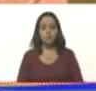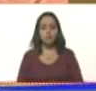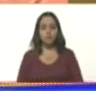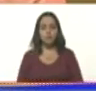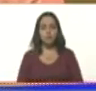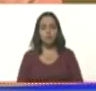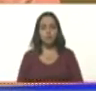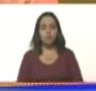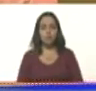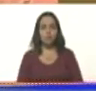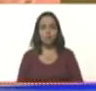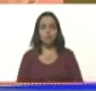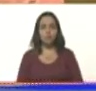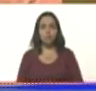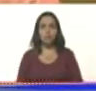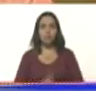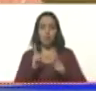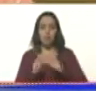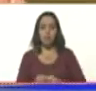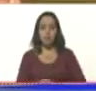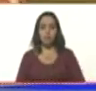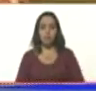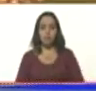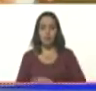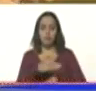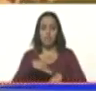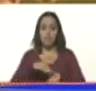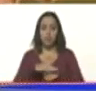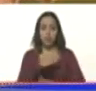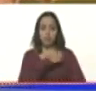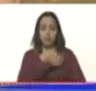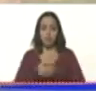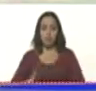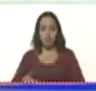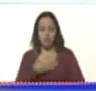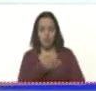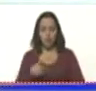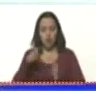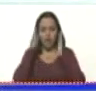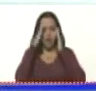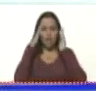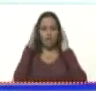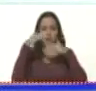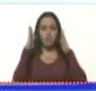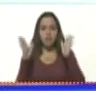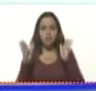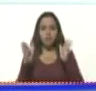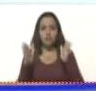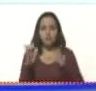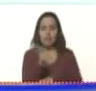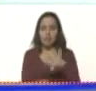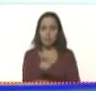Y, ministro de la Presidencia, yo quiero atender pronto